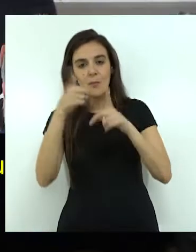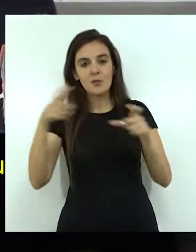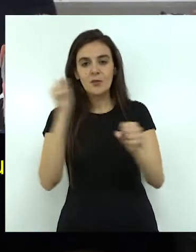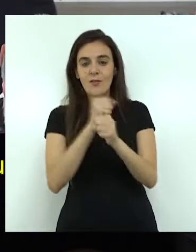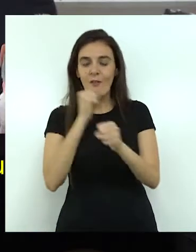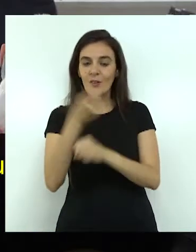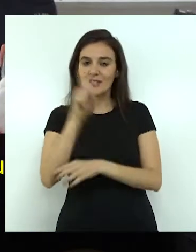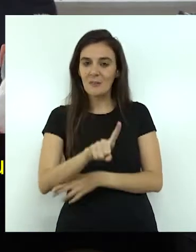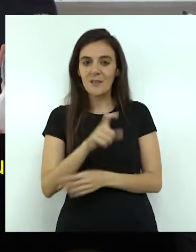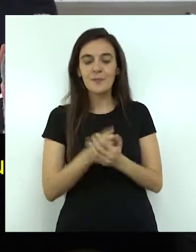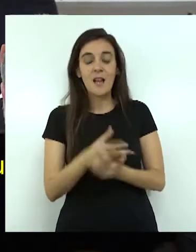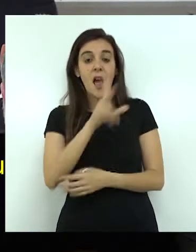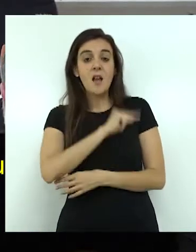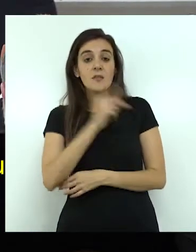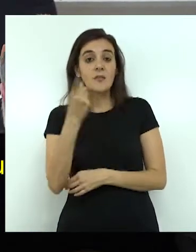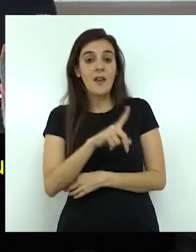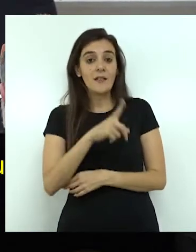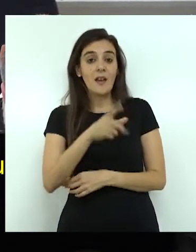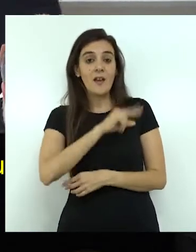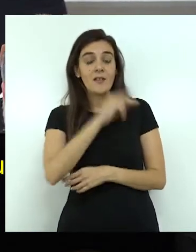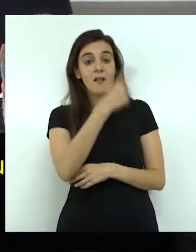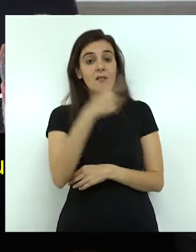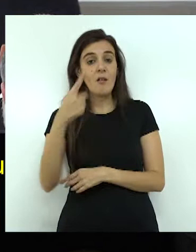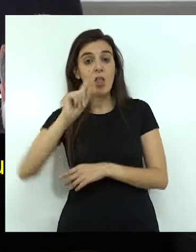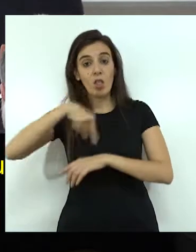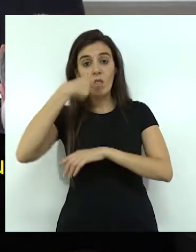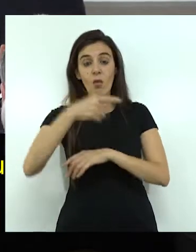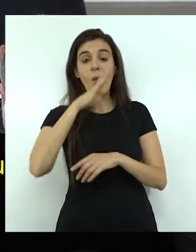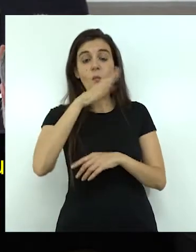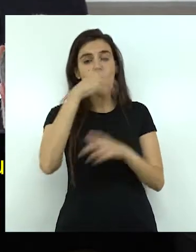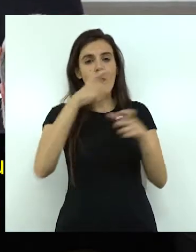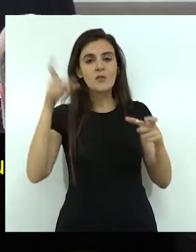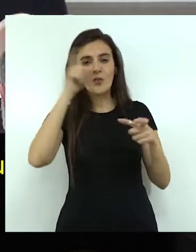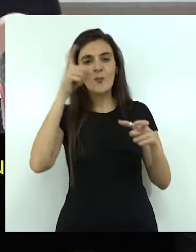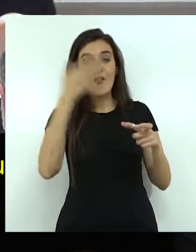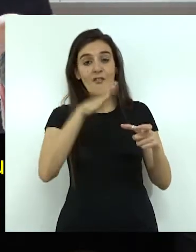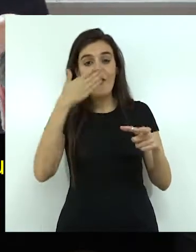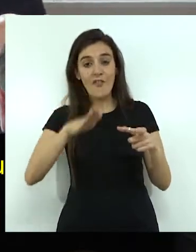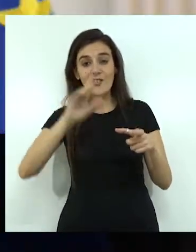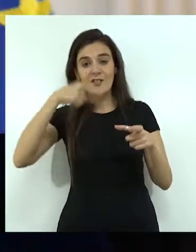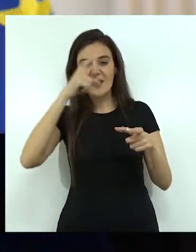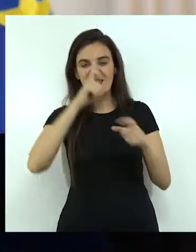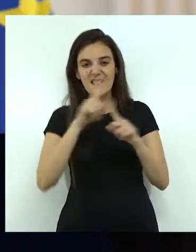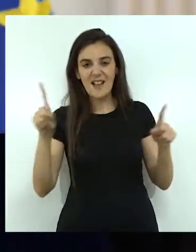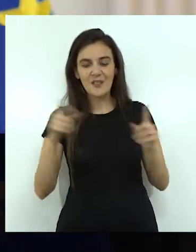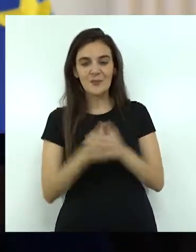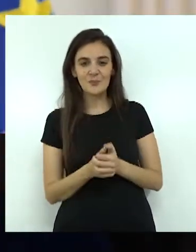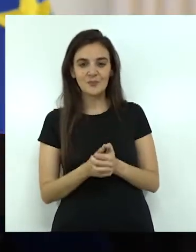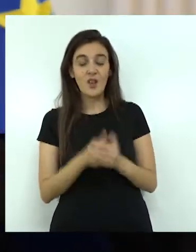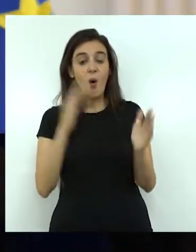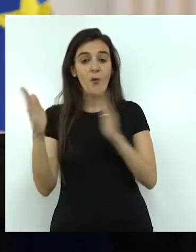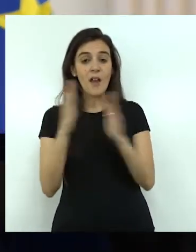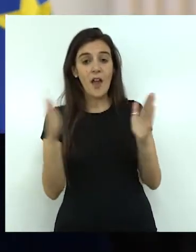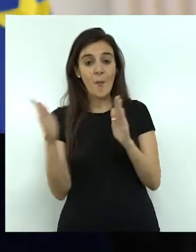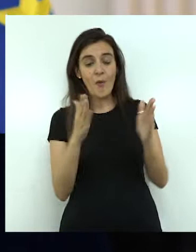también se entregaron sendas insignias a título póstumo en recuerdo de dos maestros fallecidos este año se cierra un